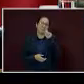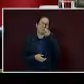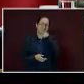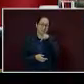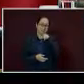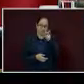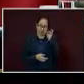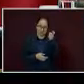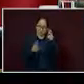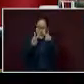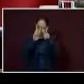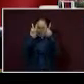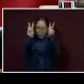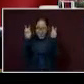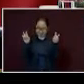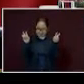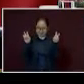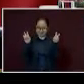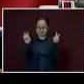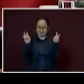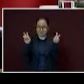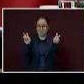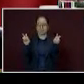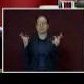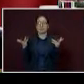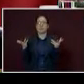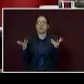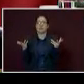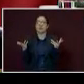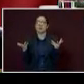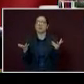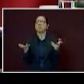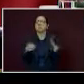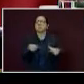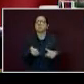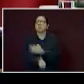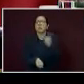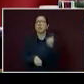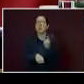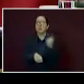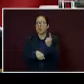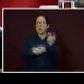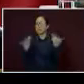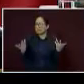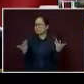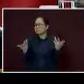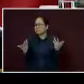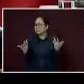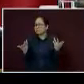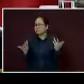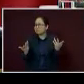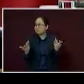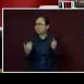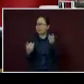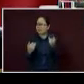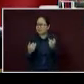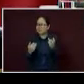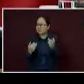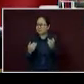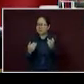ese punto otra visión diferente. ¿Por qué? Porque ese